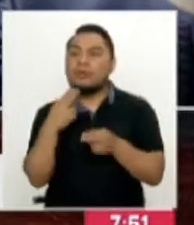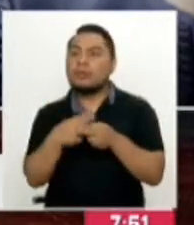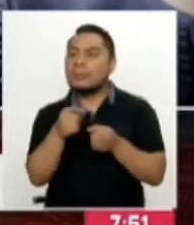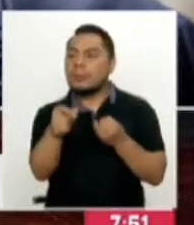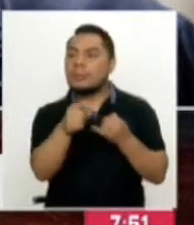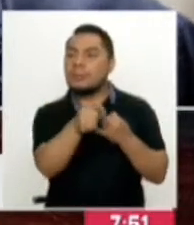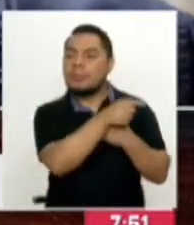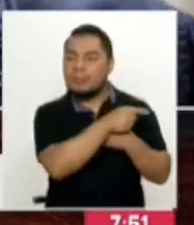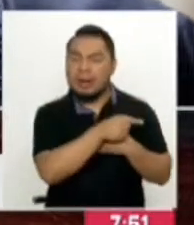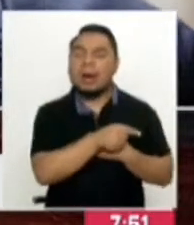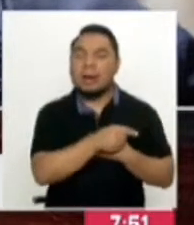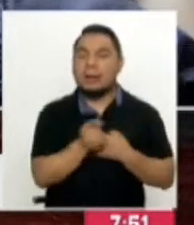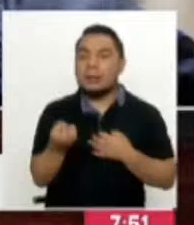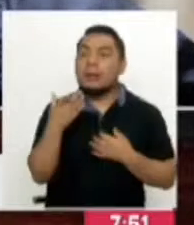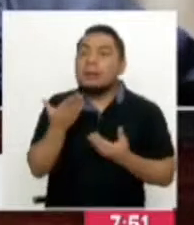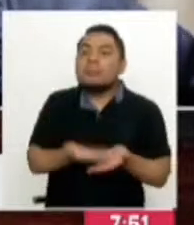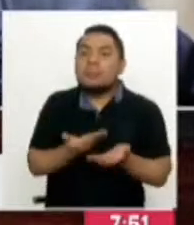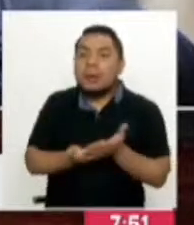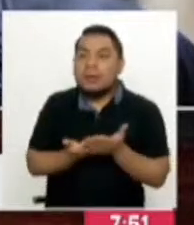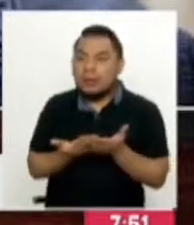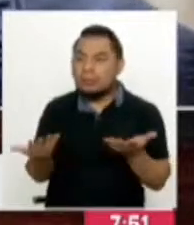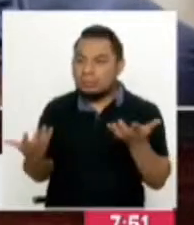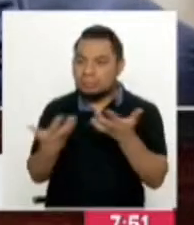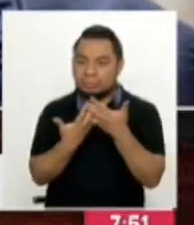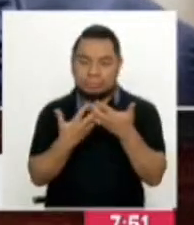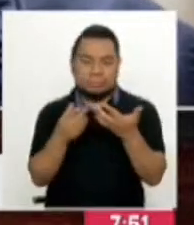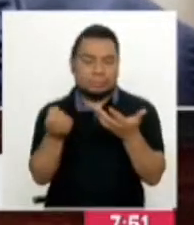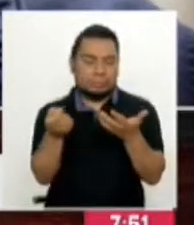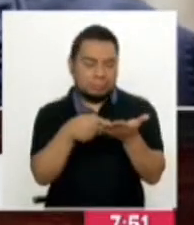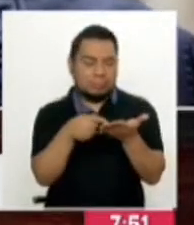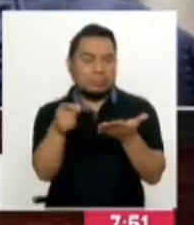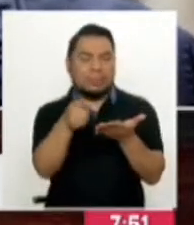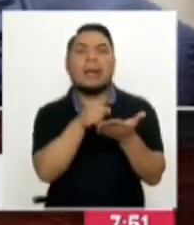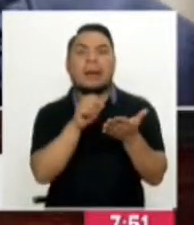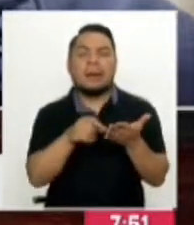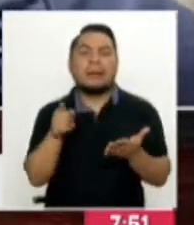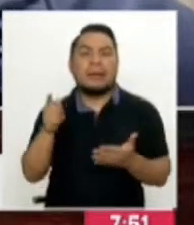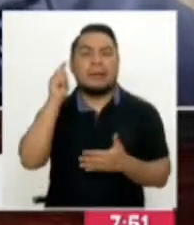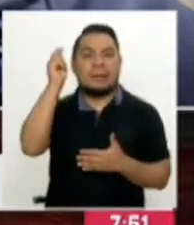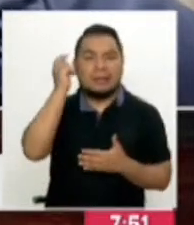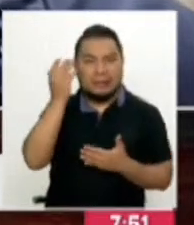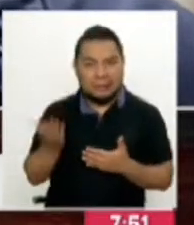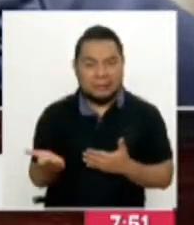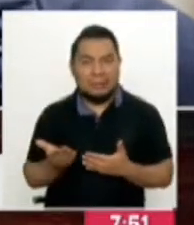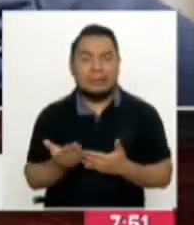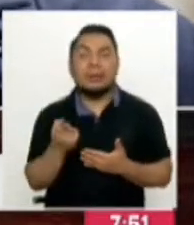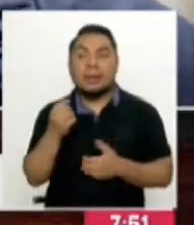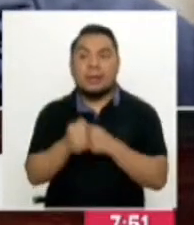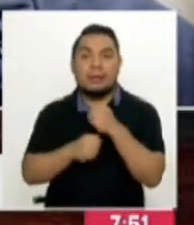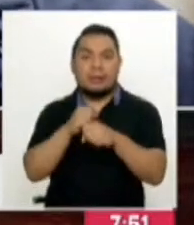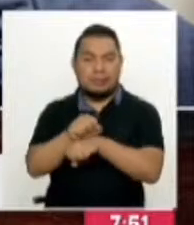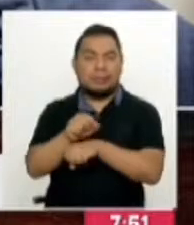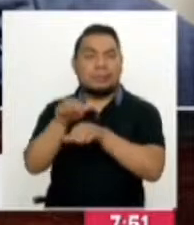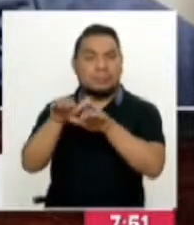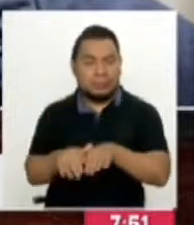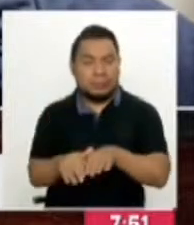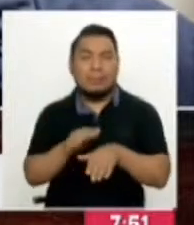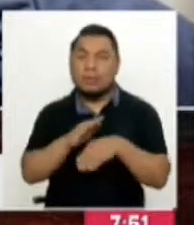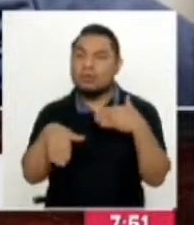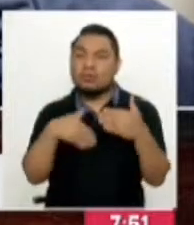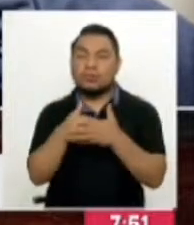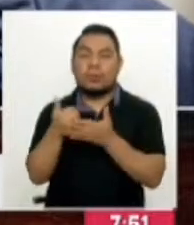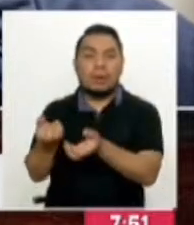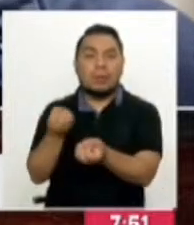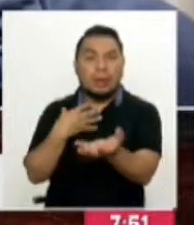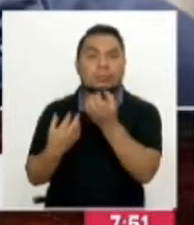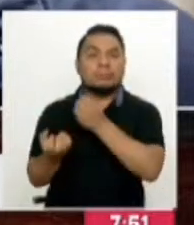y todas las incidencias de la actividad criminal. Entonces él se convierte en testigo impropio. Y todos los actos de corroboración a través